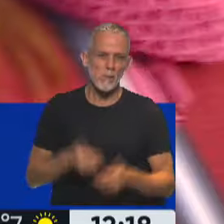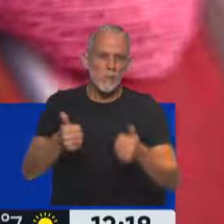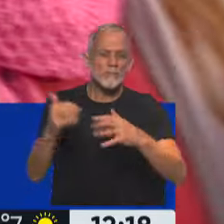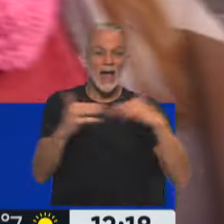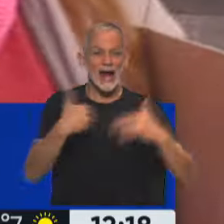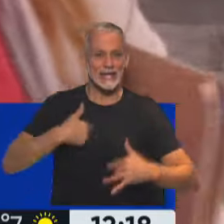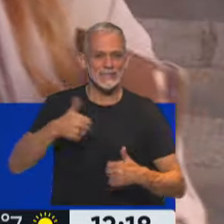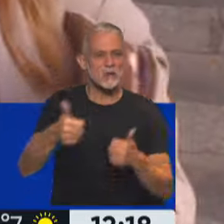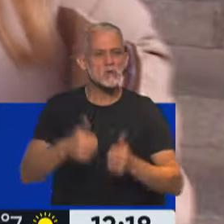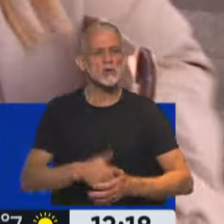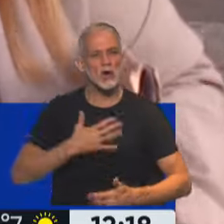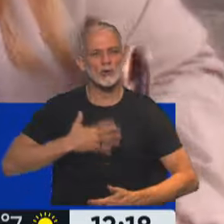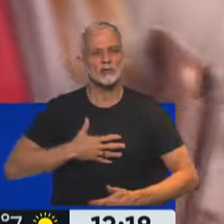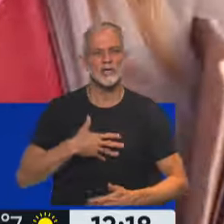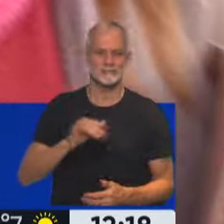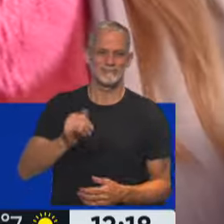Argentina.